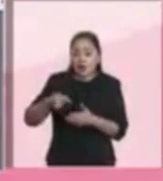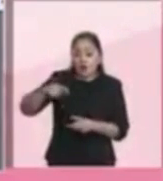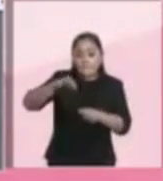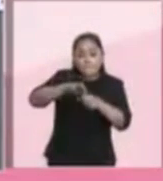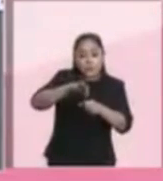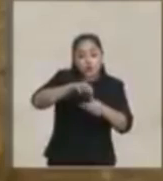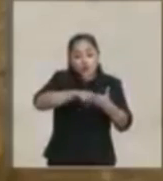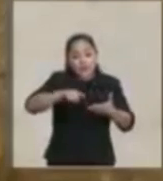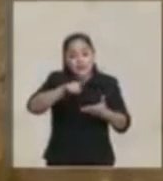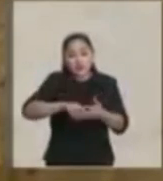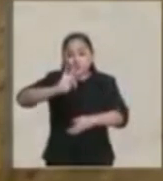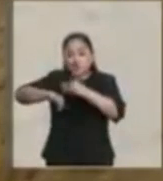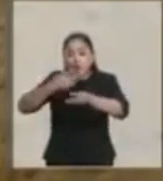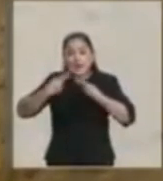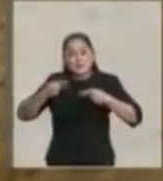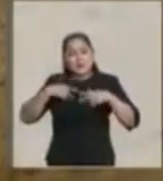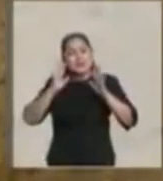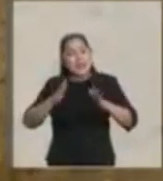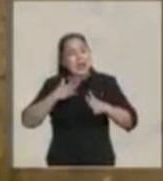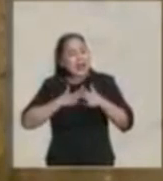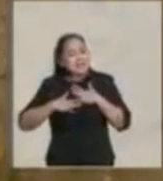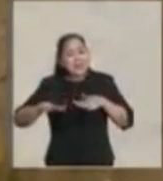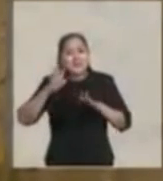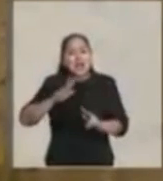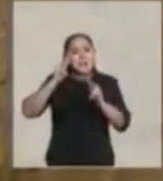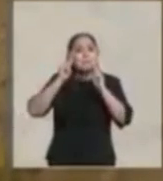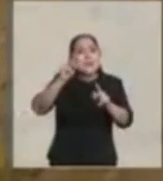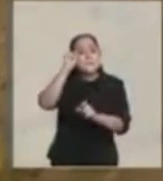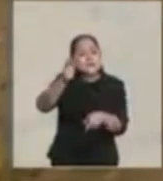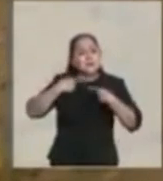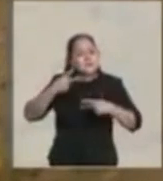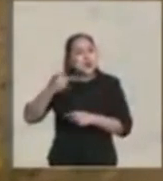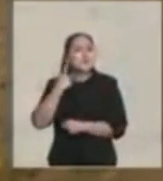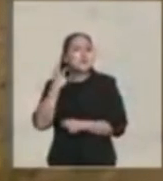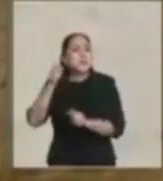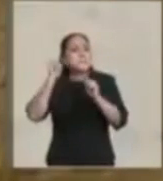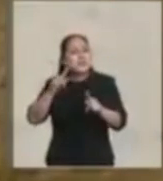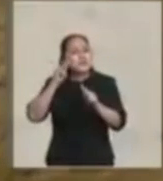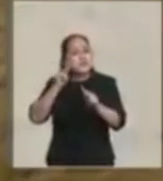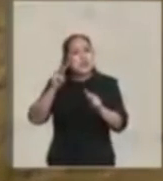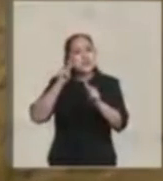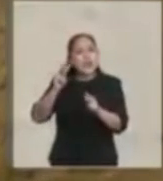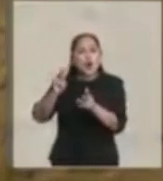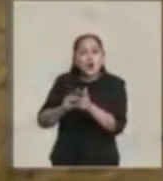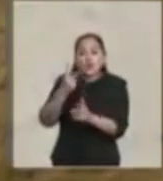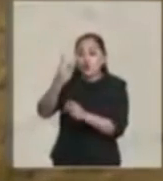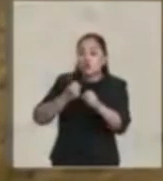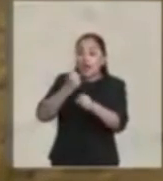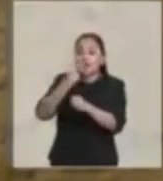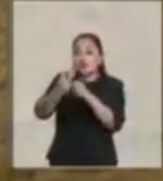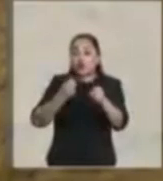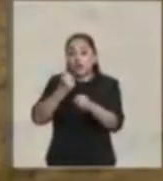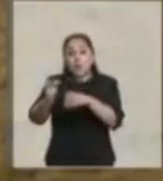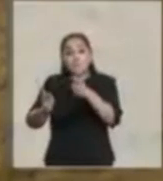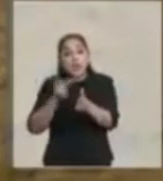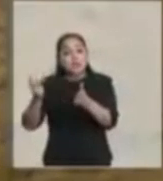yo creo, a todo mundo cansado de estar escuchando a los políticos, la verdad es que volvernos a escuchar cada dos años le da al